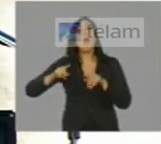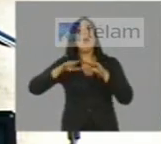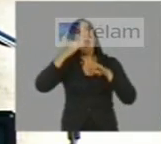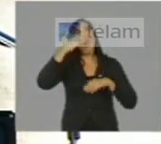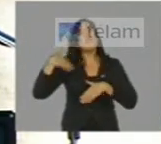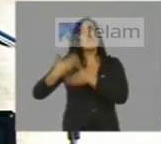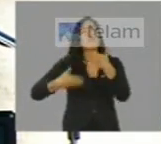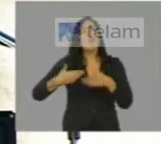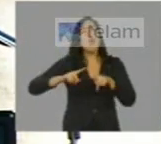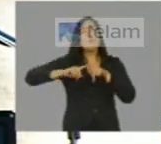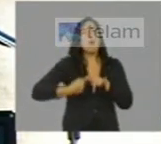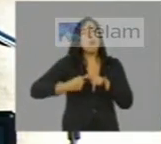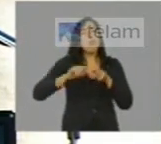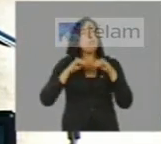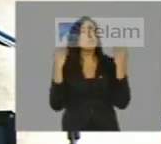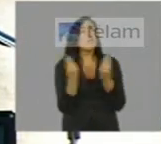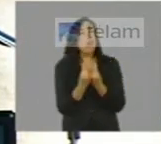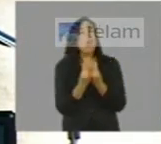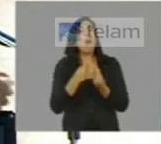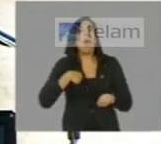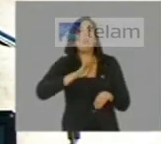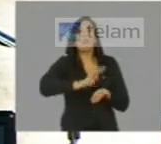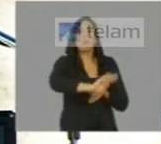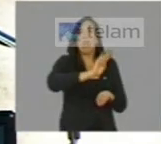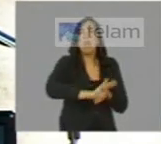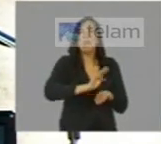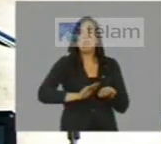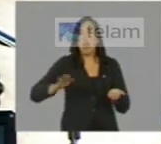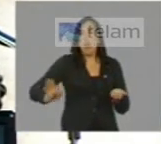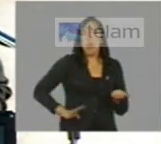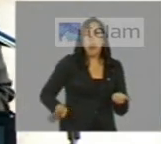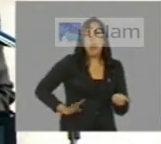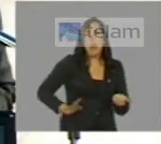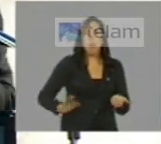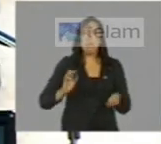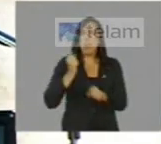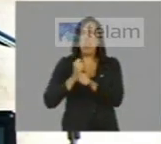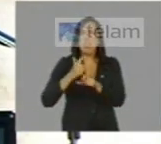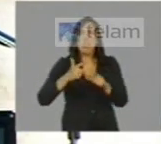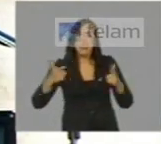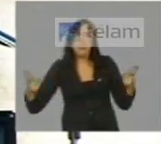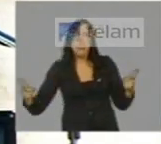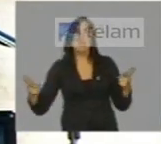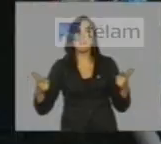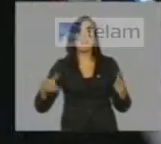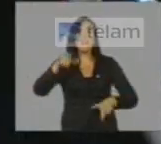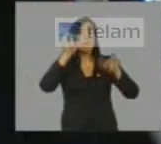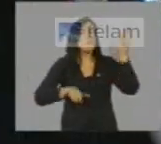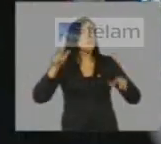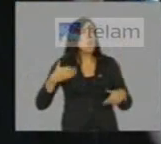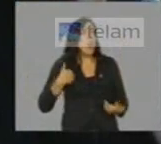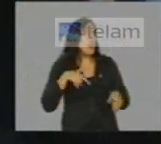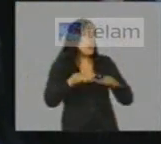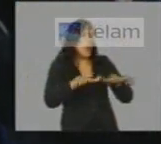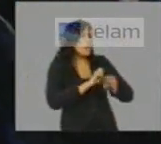políticas de endeudamiento, de hambre, de falta de trabajo, de gente que se iba del